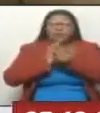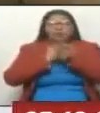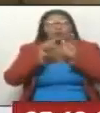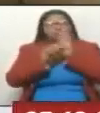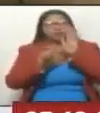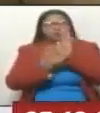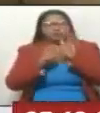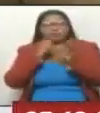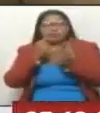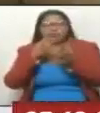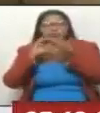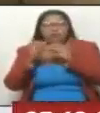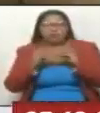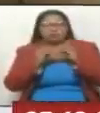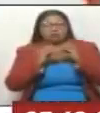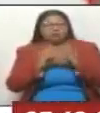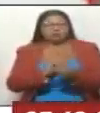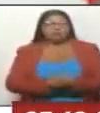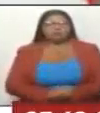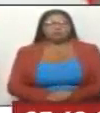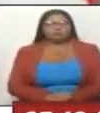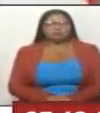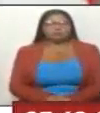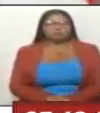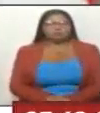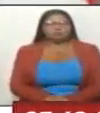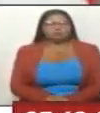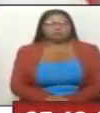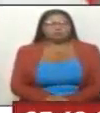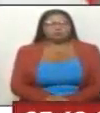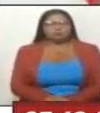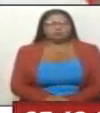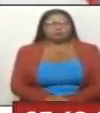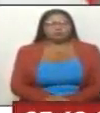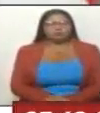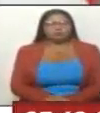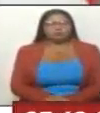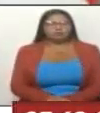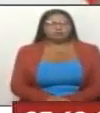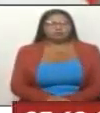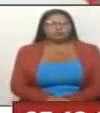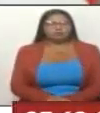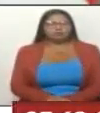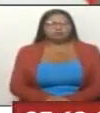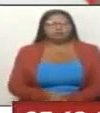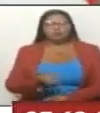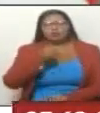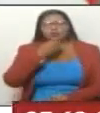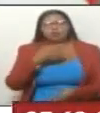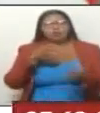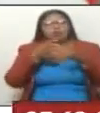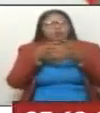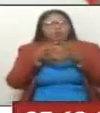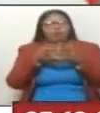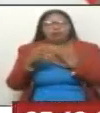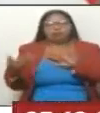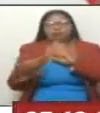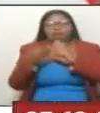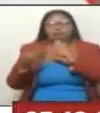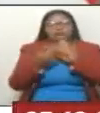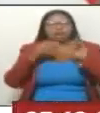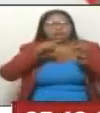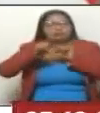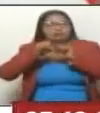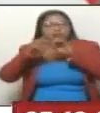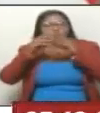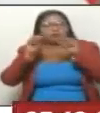de modificaciones. Bueno, el sector que criticó, que atacó, que objetó,